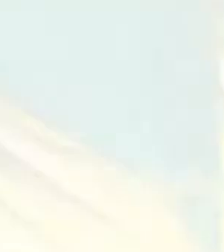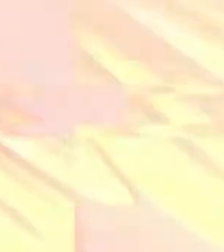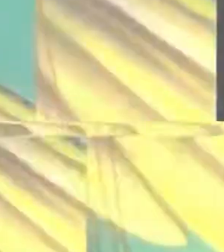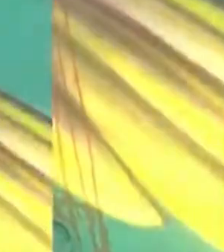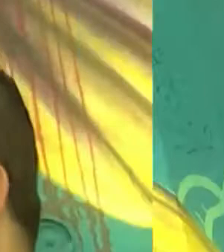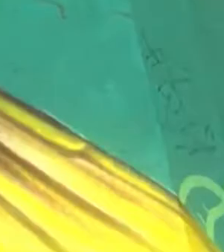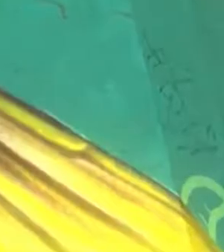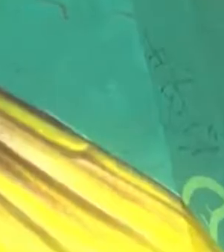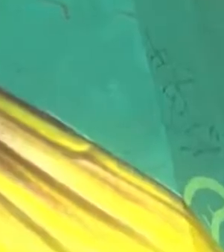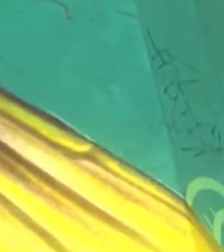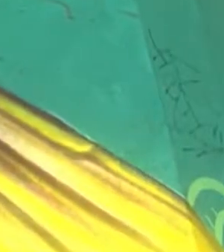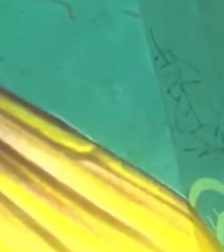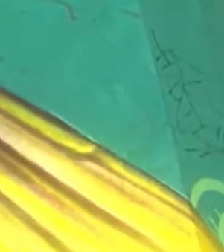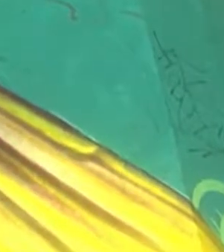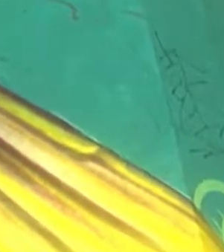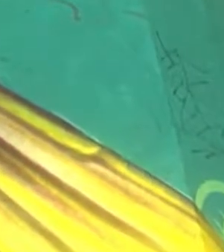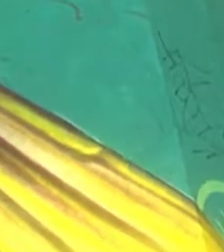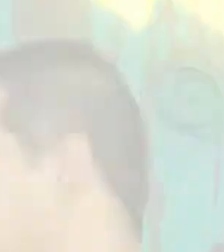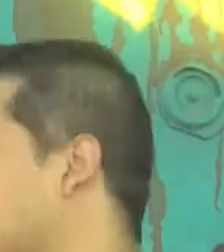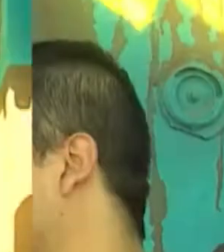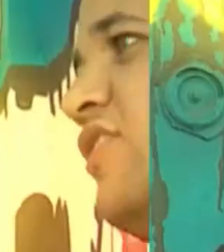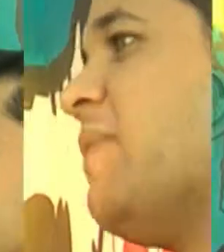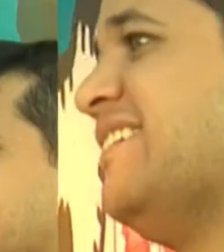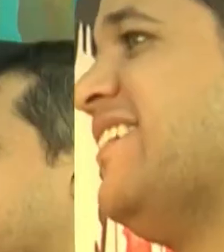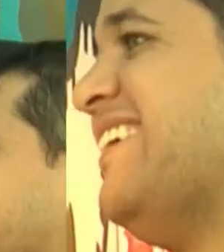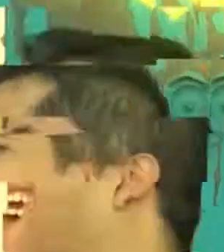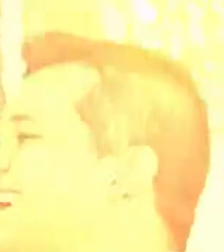Somos dos, somos dos, somos dos. Somos dos, somos dos,